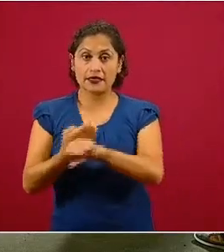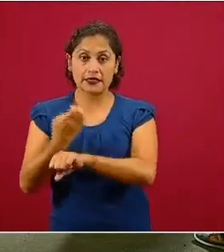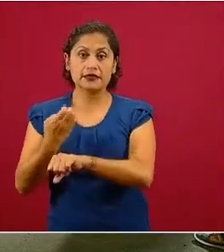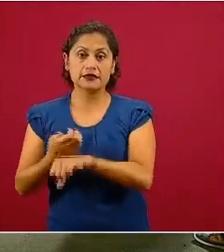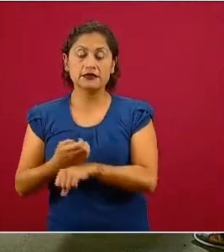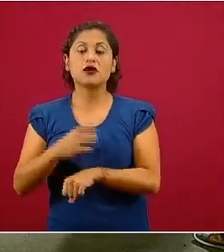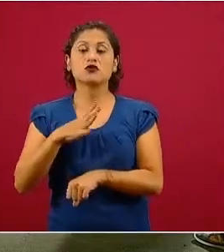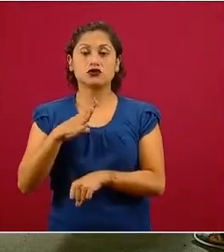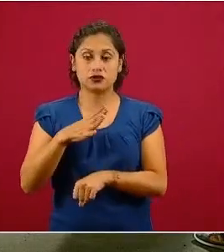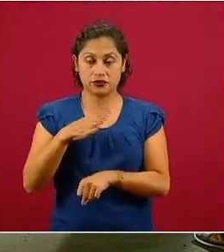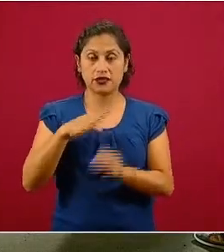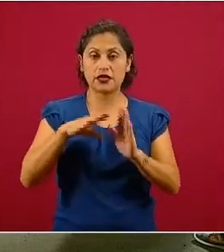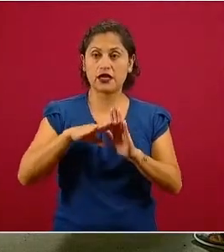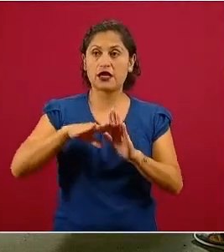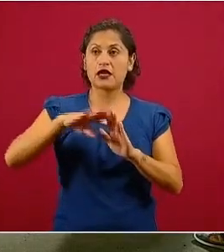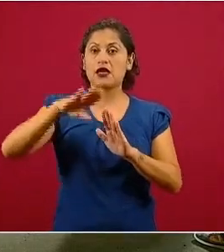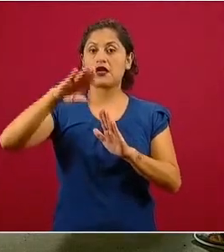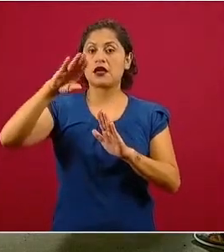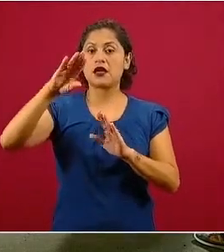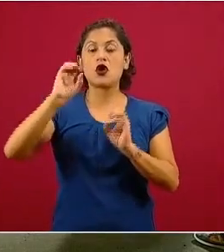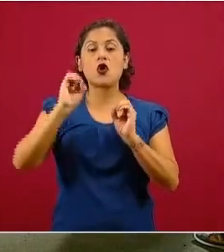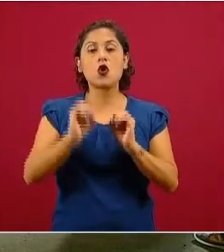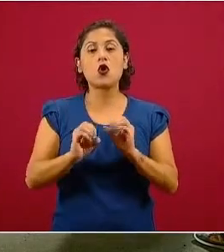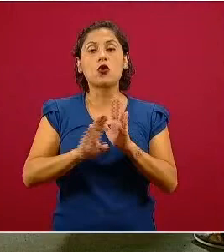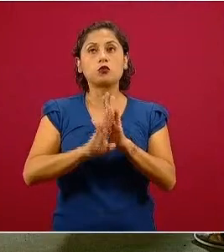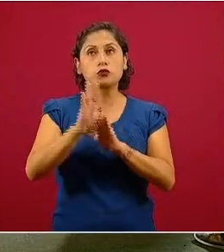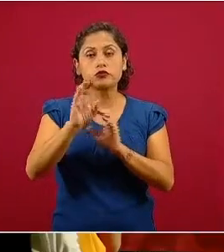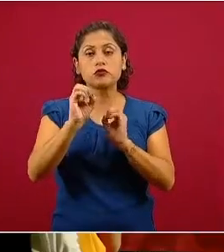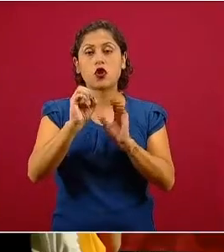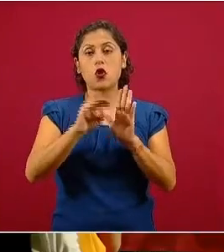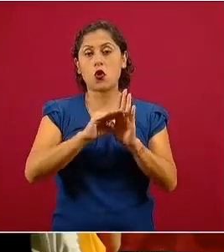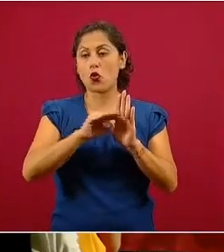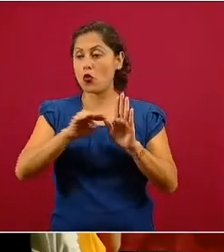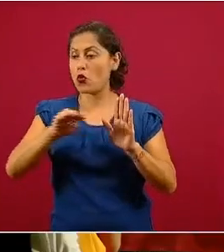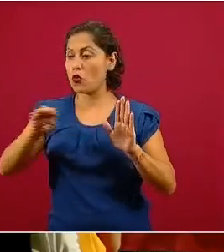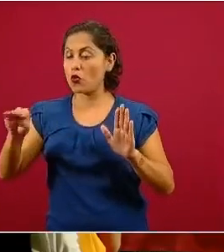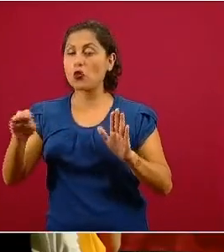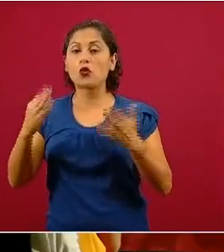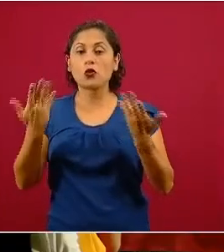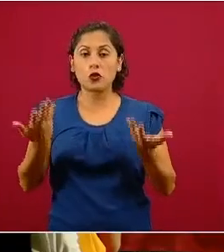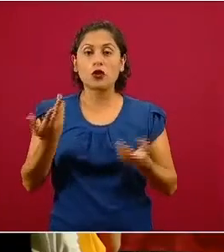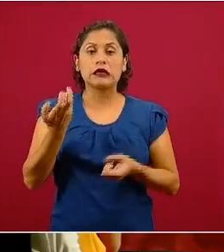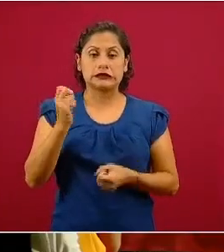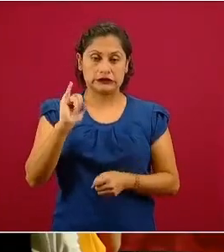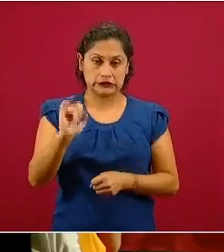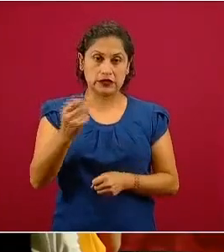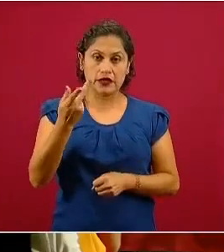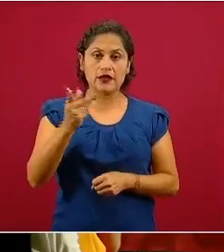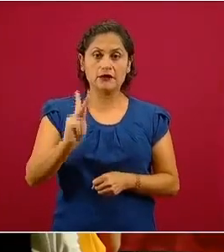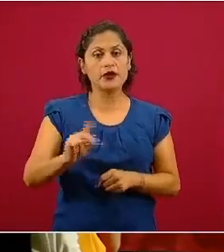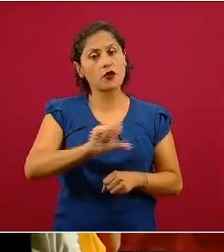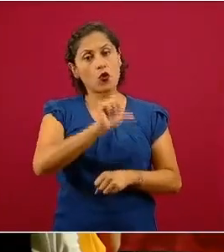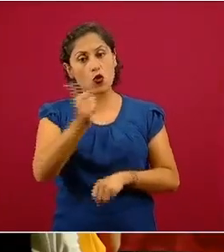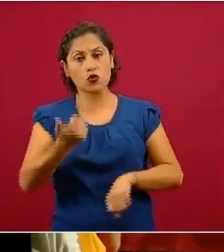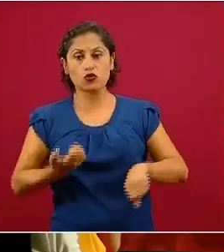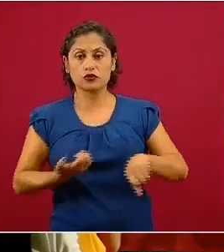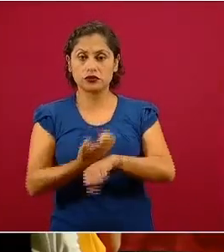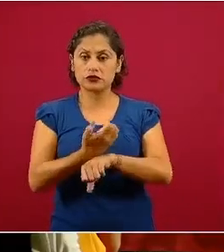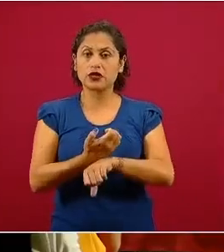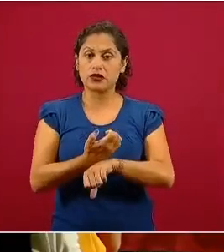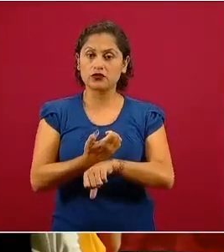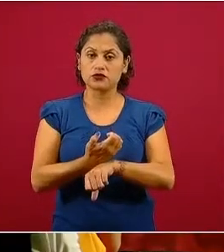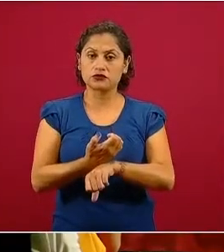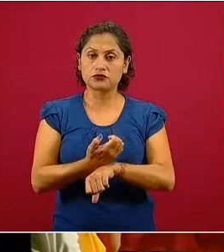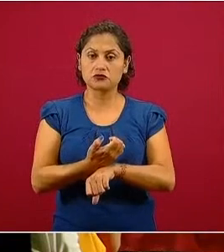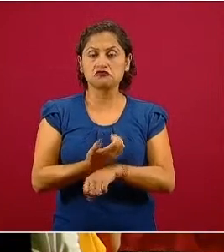de incremento o están en una meseta, pero la gran cantidad de entidades federativas tienen